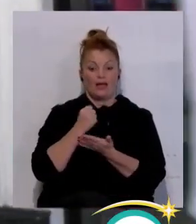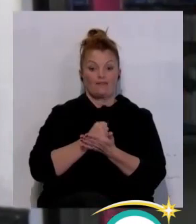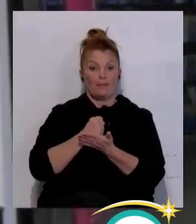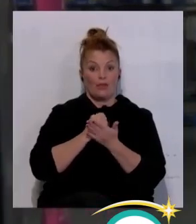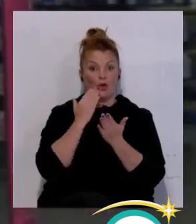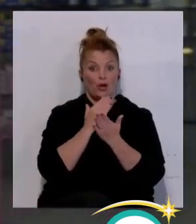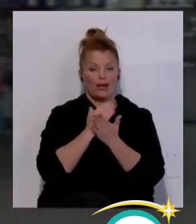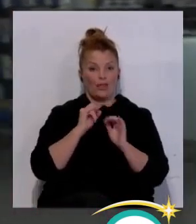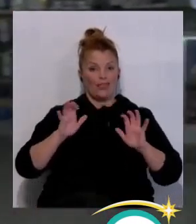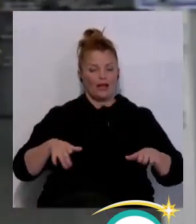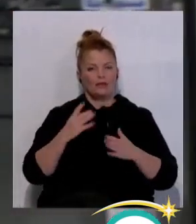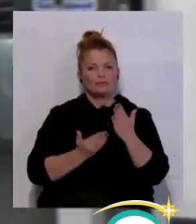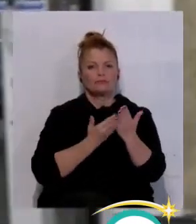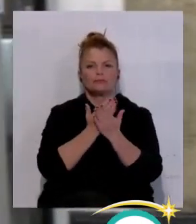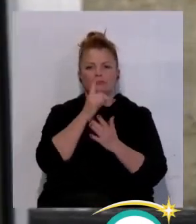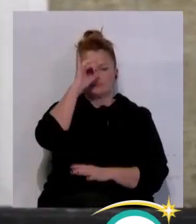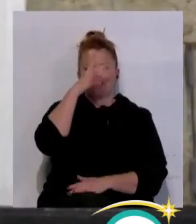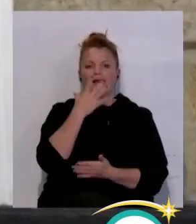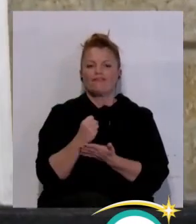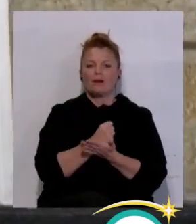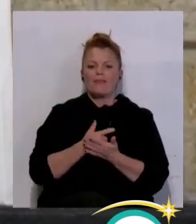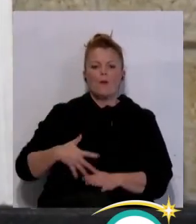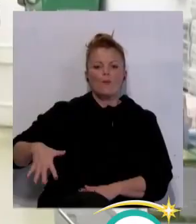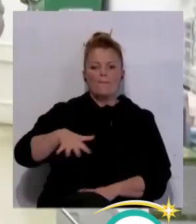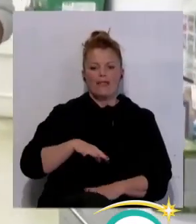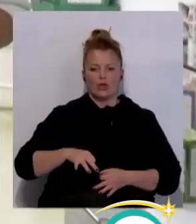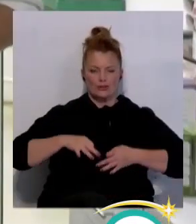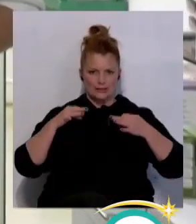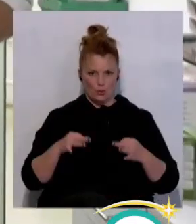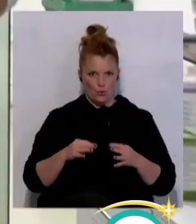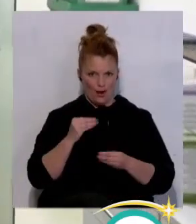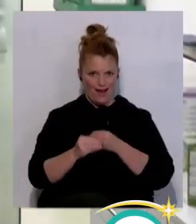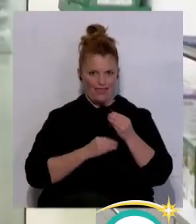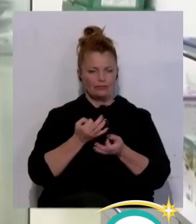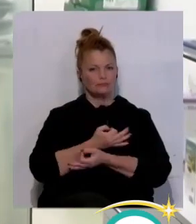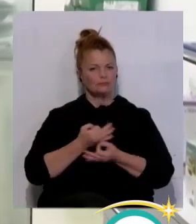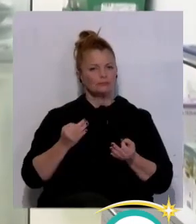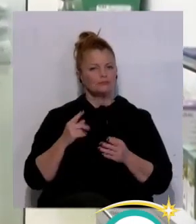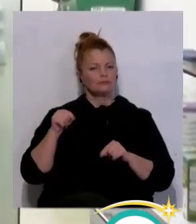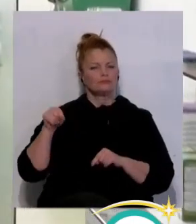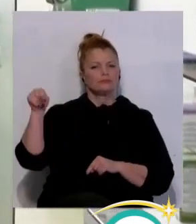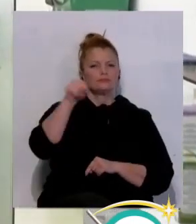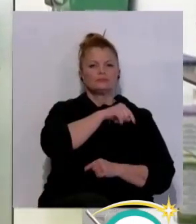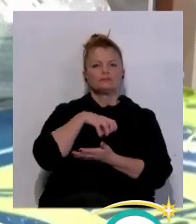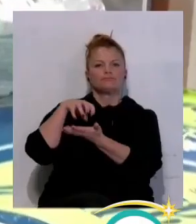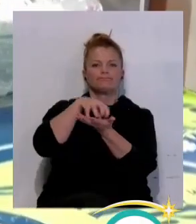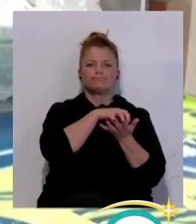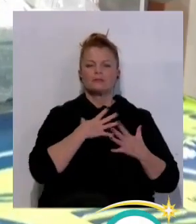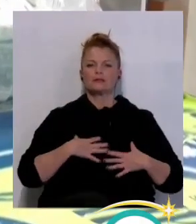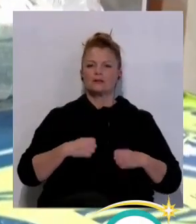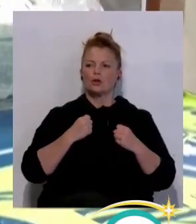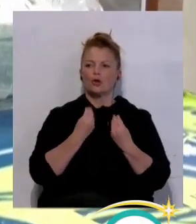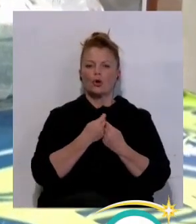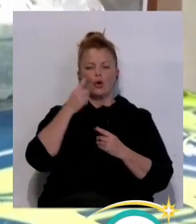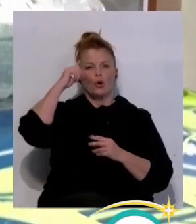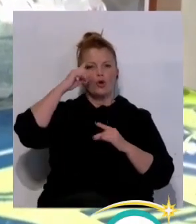ha presentado la iniciativa Farmacia Espacio Seguro, que se hace efectiva ya en los establecimientos sanitarios con un